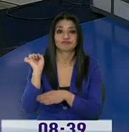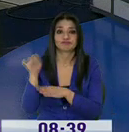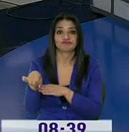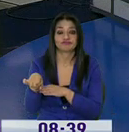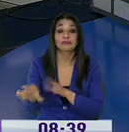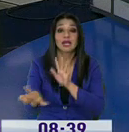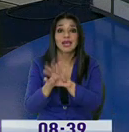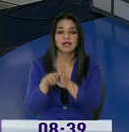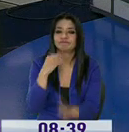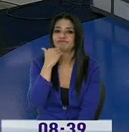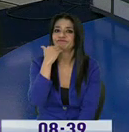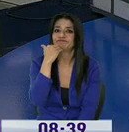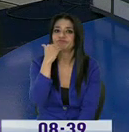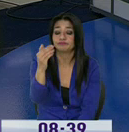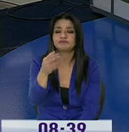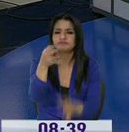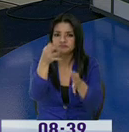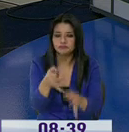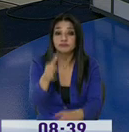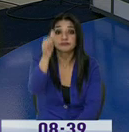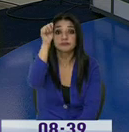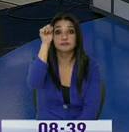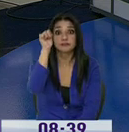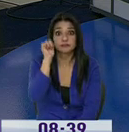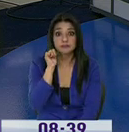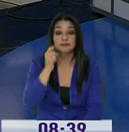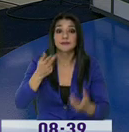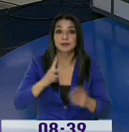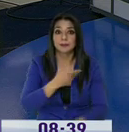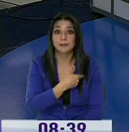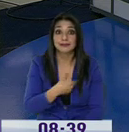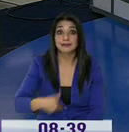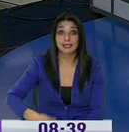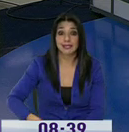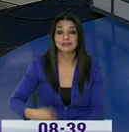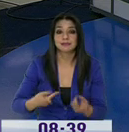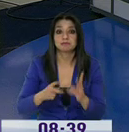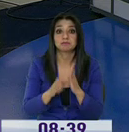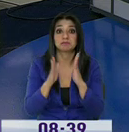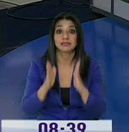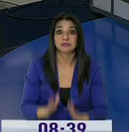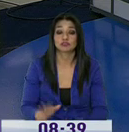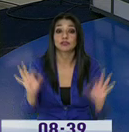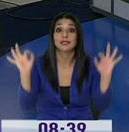es, y estaba revisando porque el día de ayer estuvimos también en la presidencia y estaba el ministro